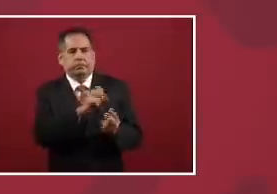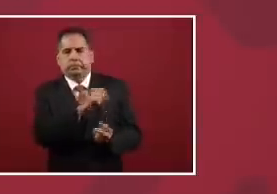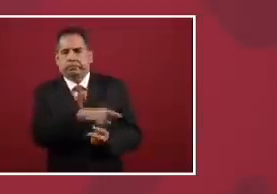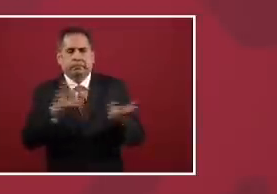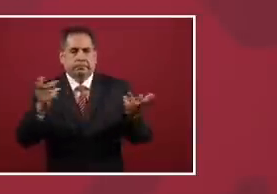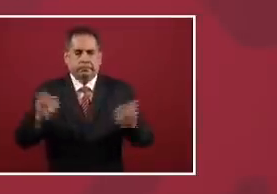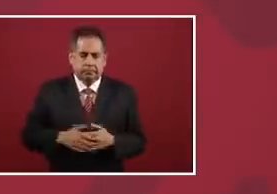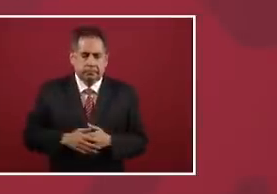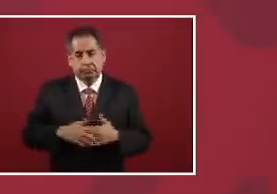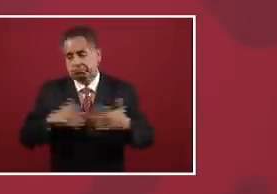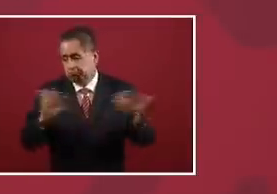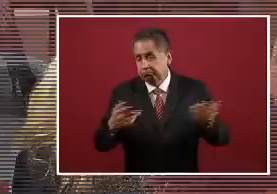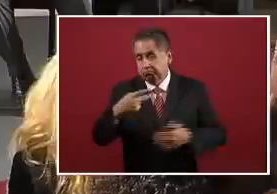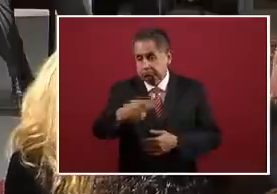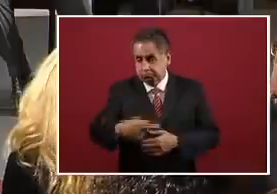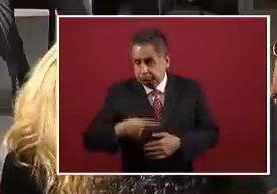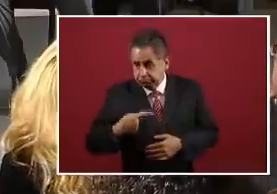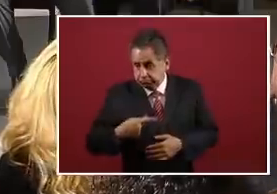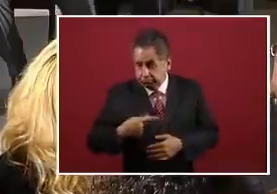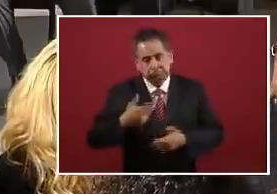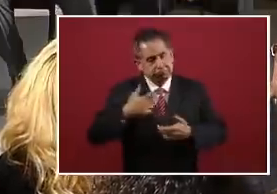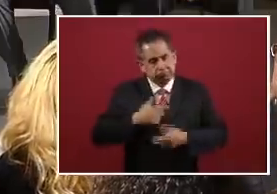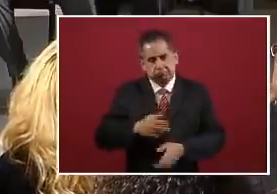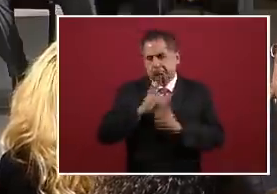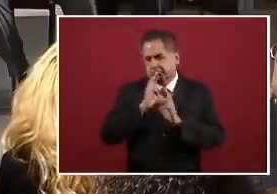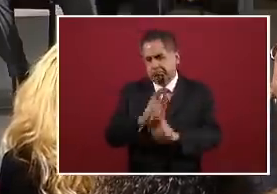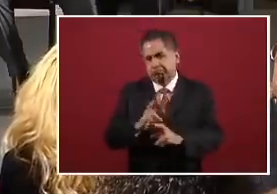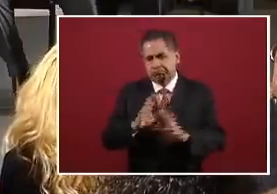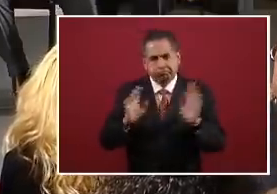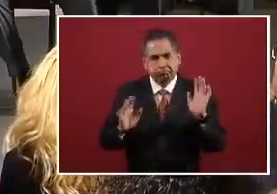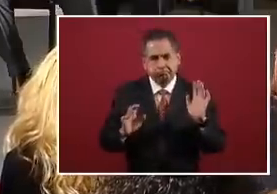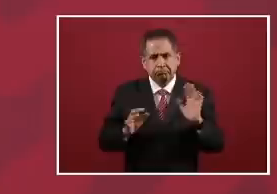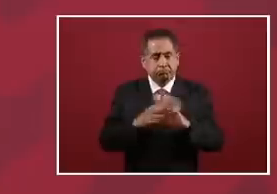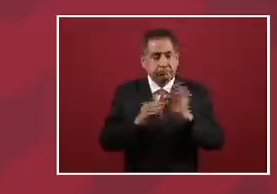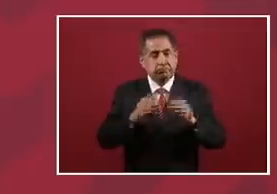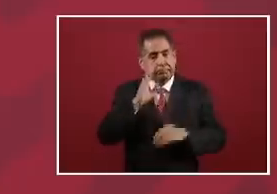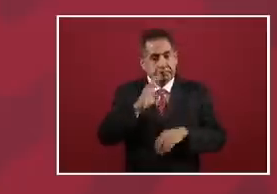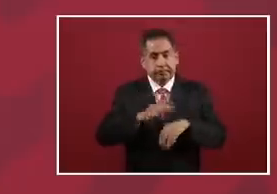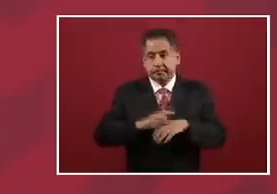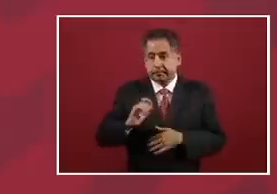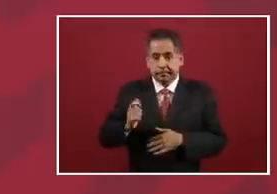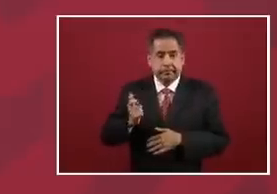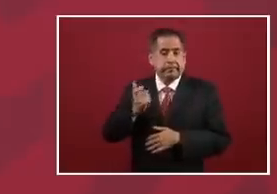Pero como me están preguntando, pues les tengo que decir que en el sexenio pasado,